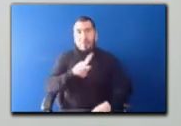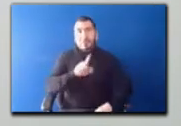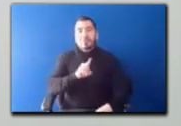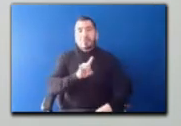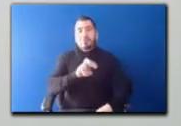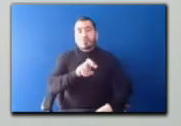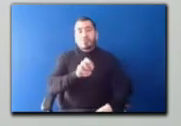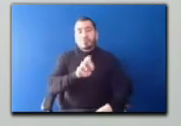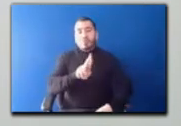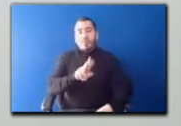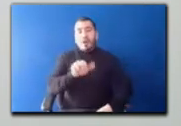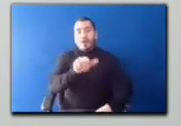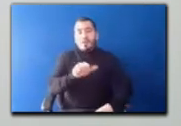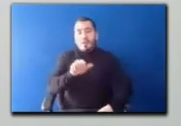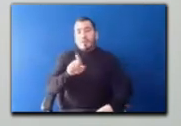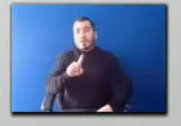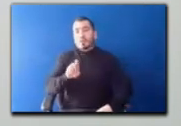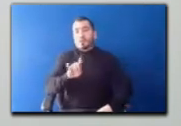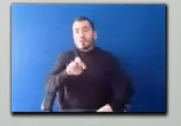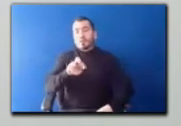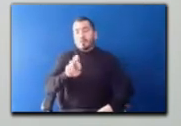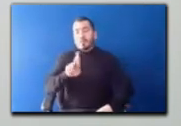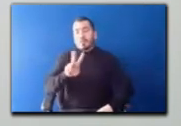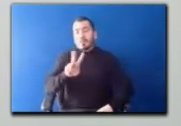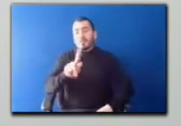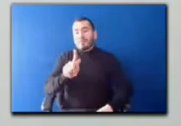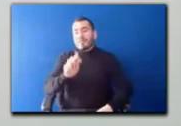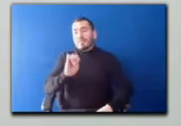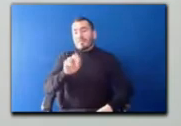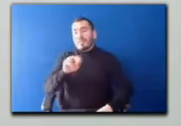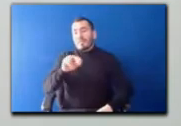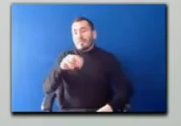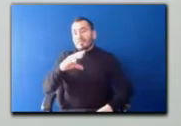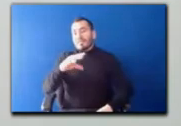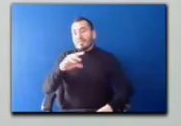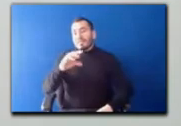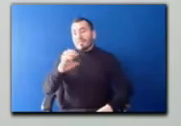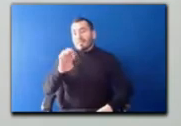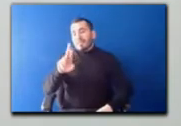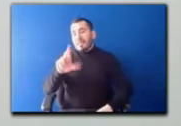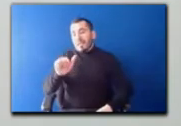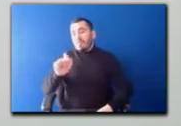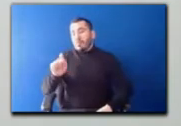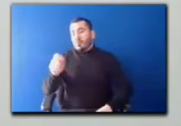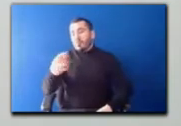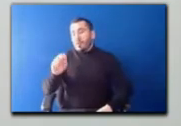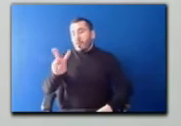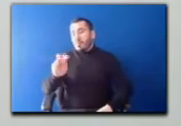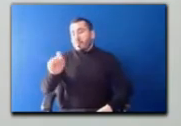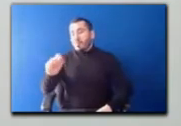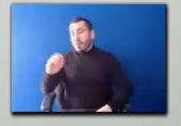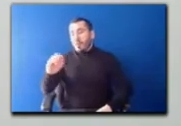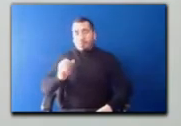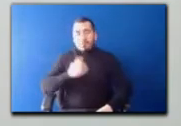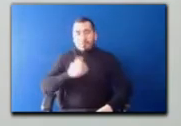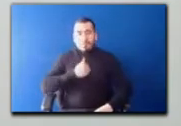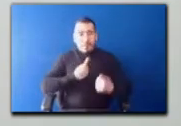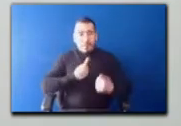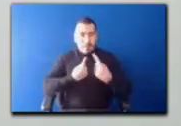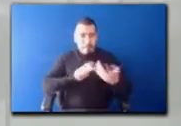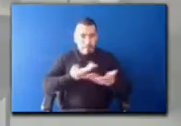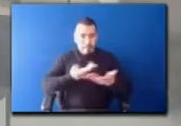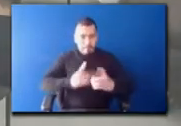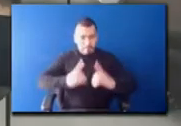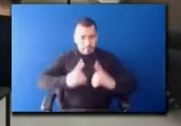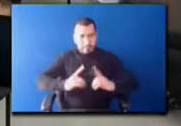super@superfinanciera.gov.co es la forma de interactuar con los ciudadanos para que nos pongan en conocimiento todo ese tipo de circunstancias y tomar decisiones rápidamente para ellos.